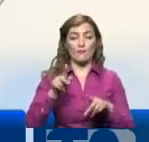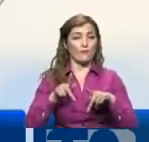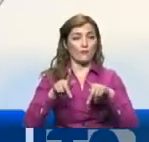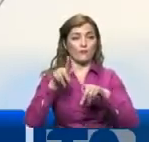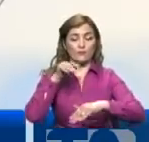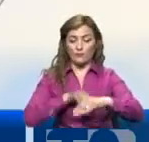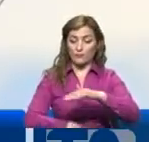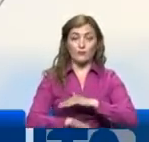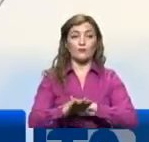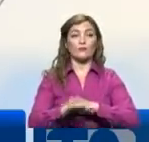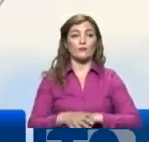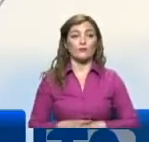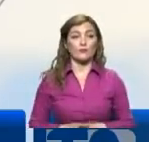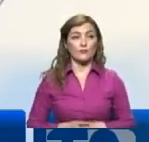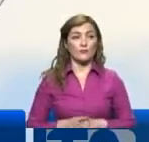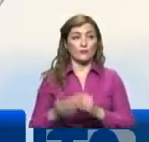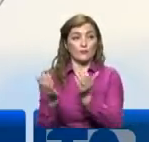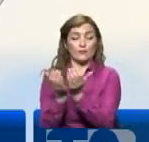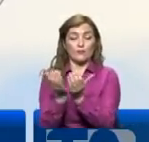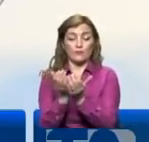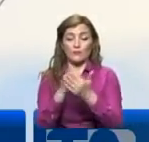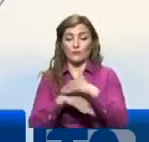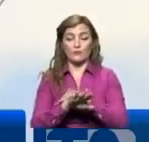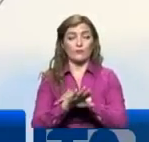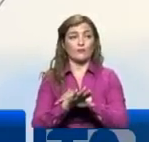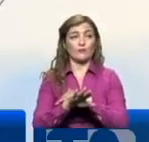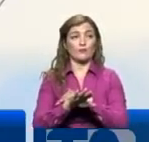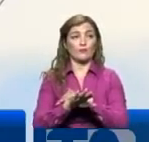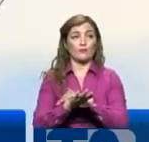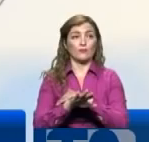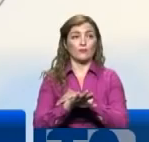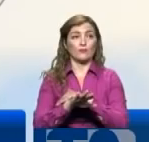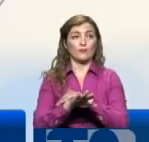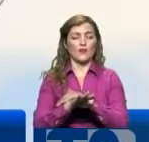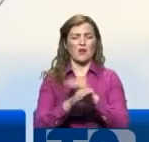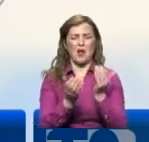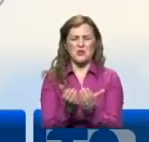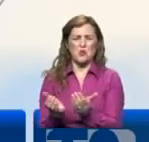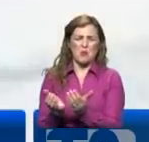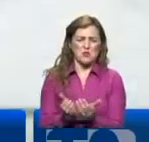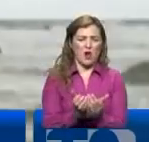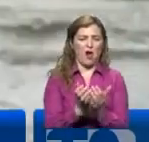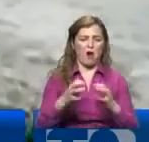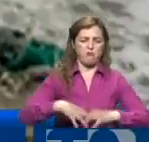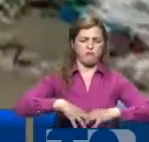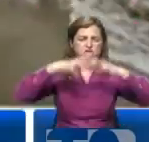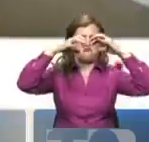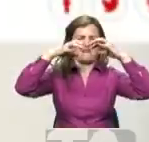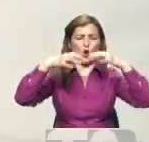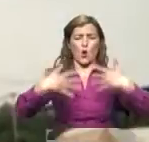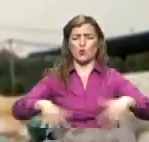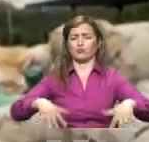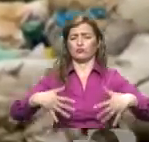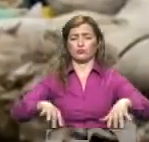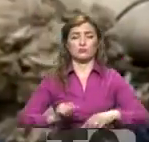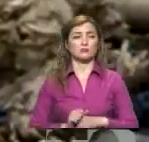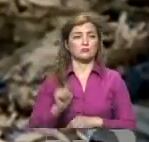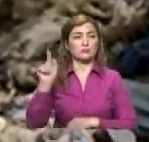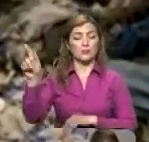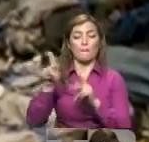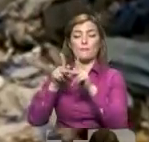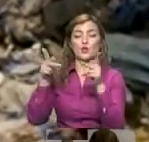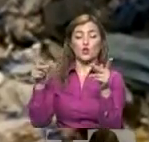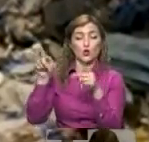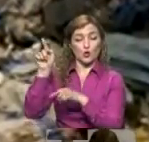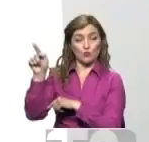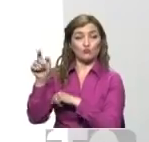el ingreso de la basura. Ya tenemos muchos botaderos colapsados. La información publicada por el periódico The